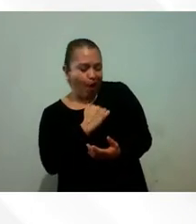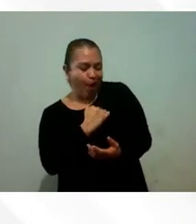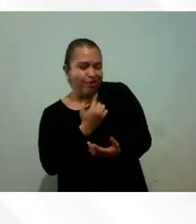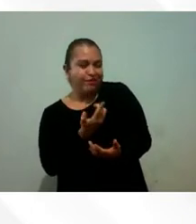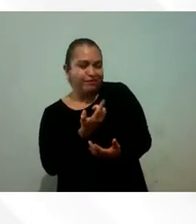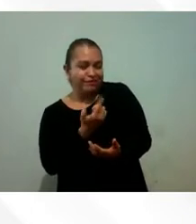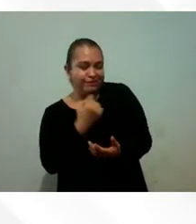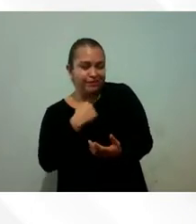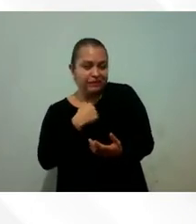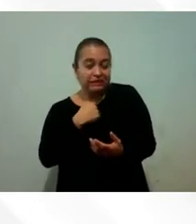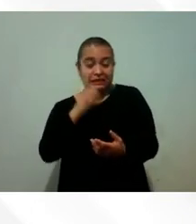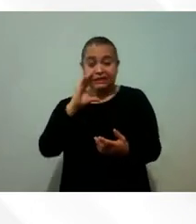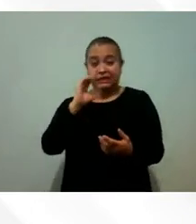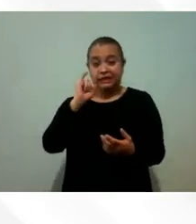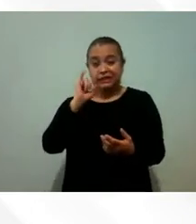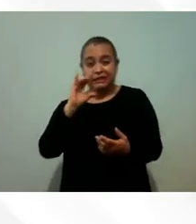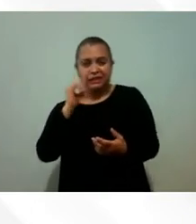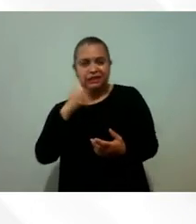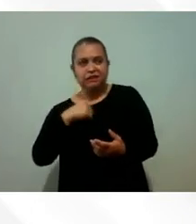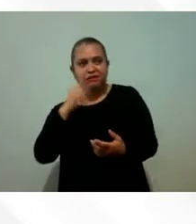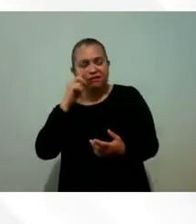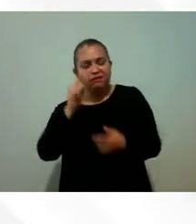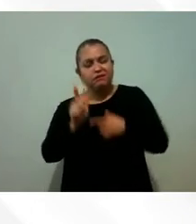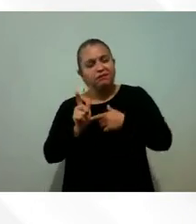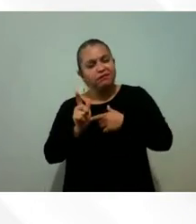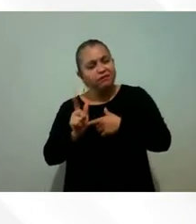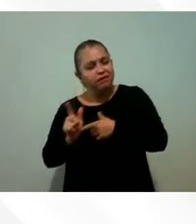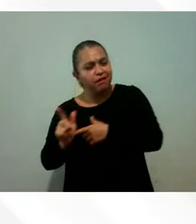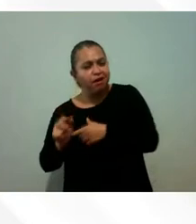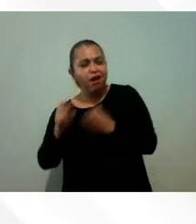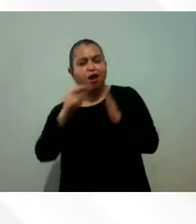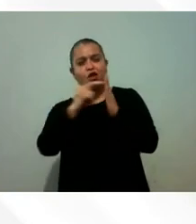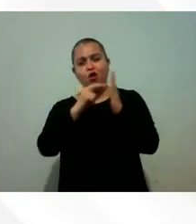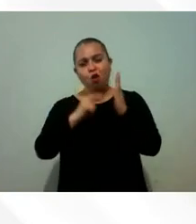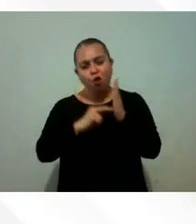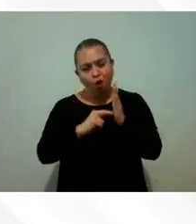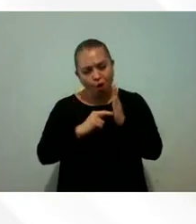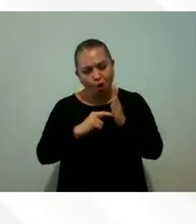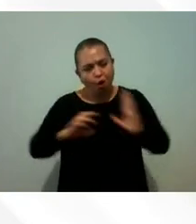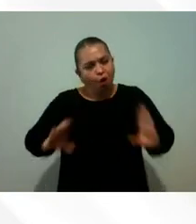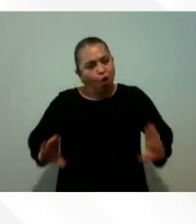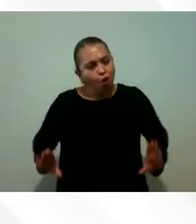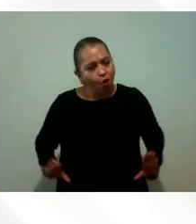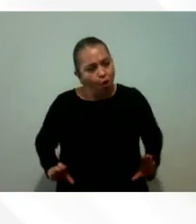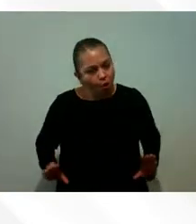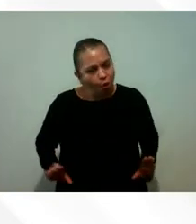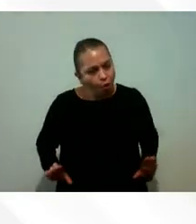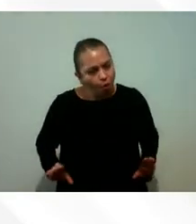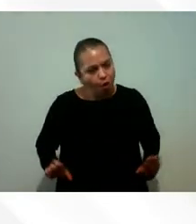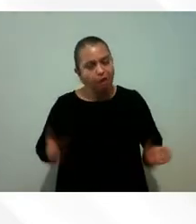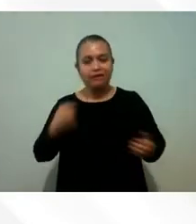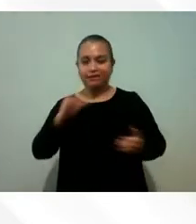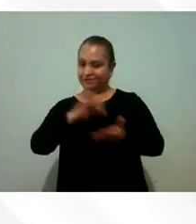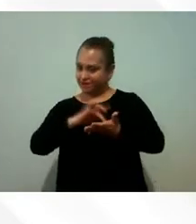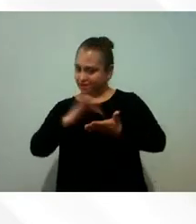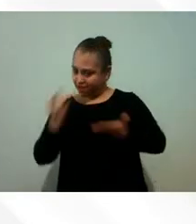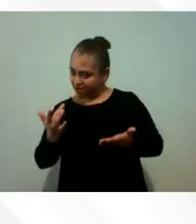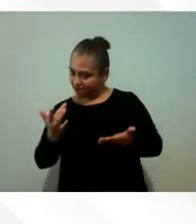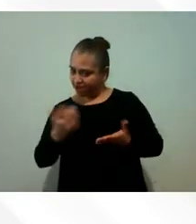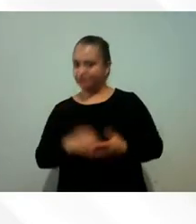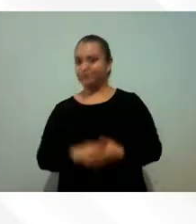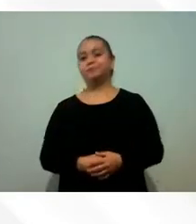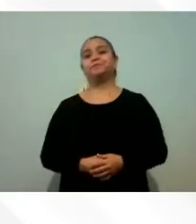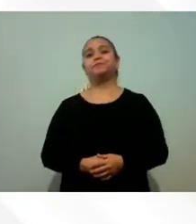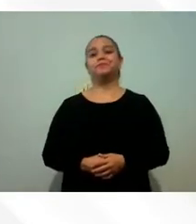Ceci nos dice por aquí, seguir determinadas normas de conducta. Gracias, Ceci Alvarado.